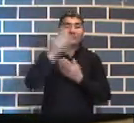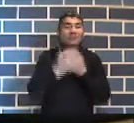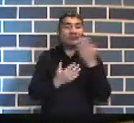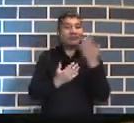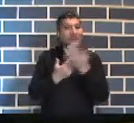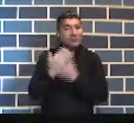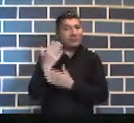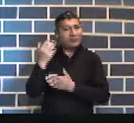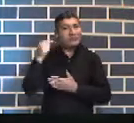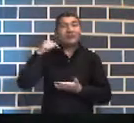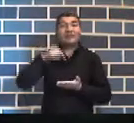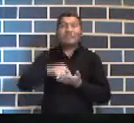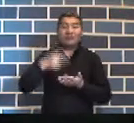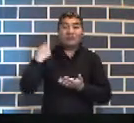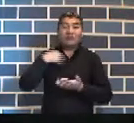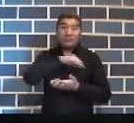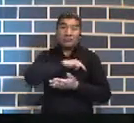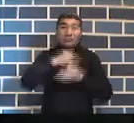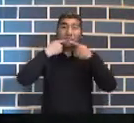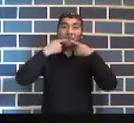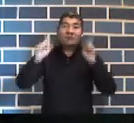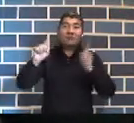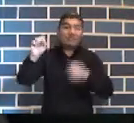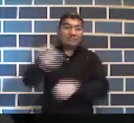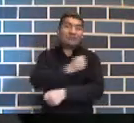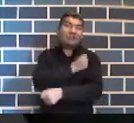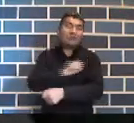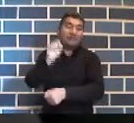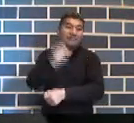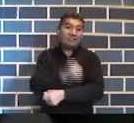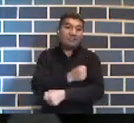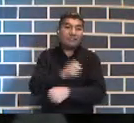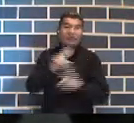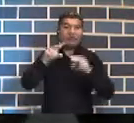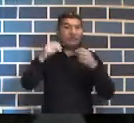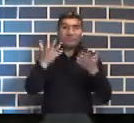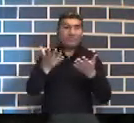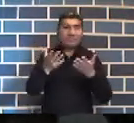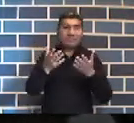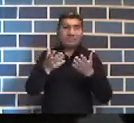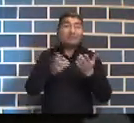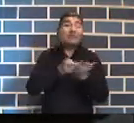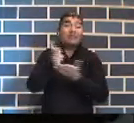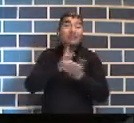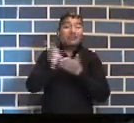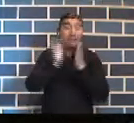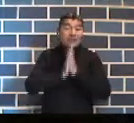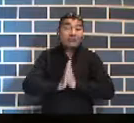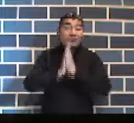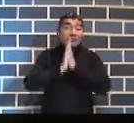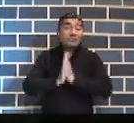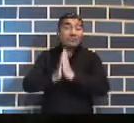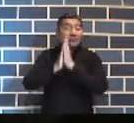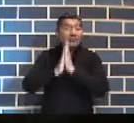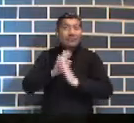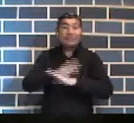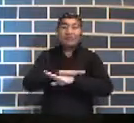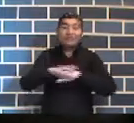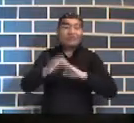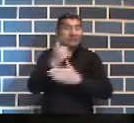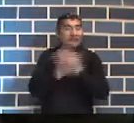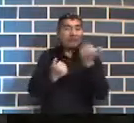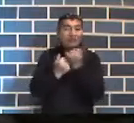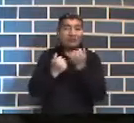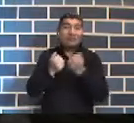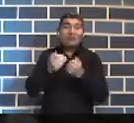así hemos proclamado en el sano no hay verdadera oración si la confianza en el